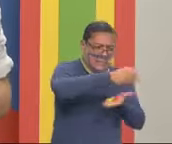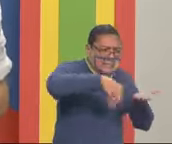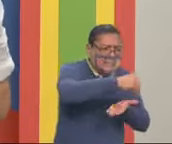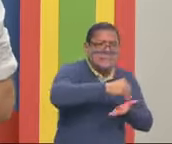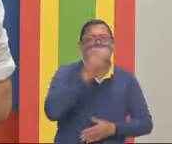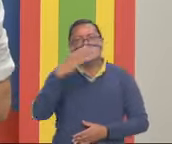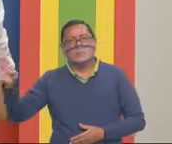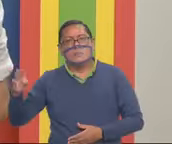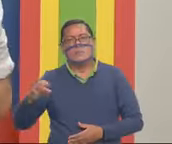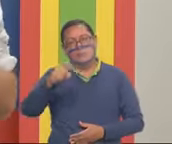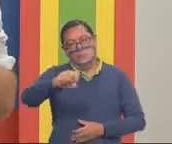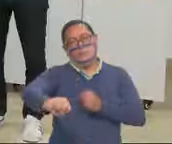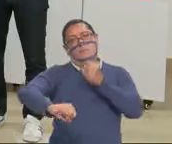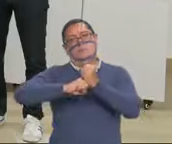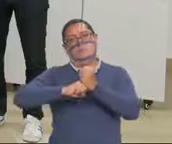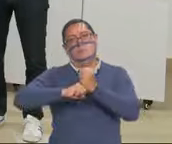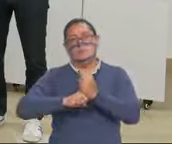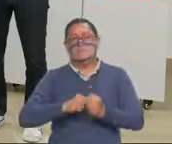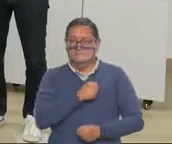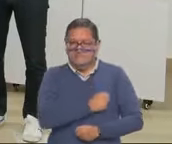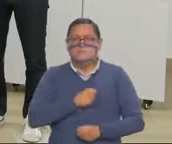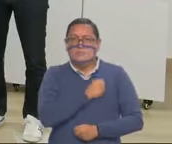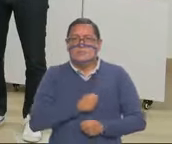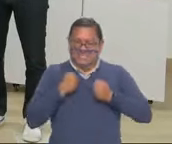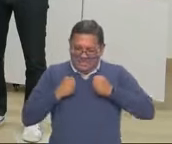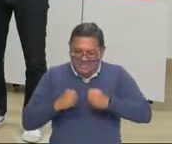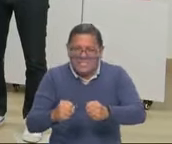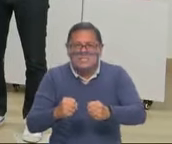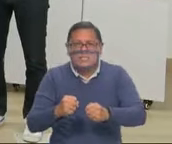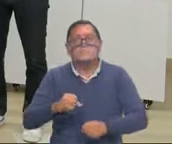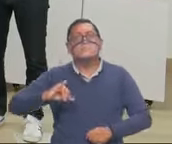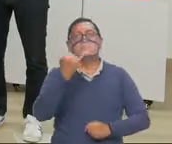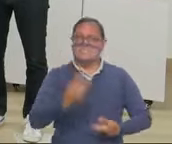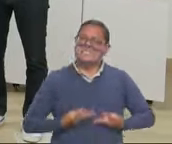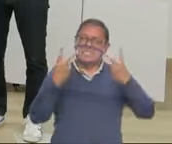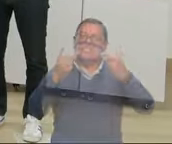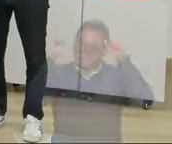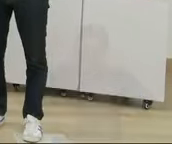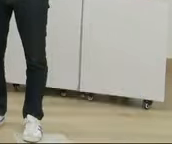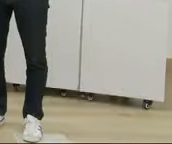necesitamos de su ayuda. Hagamos este esfuerzo y digámosle sí a la vida.